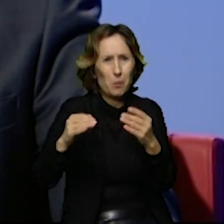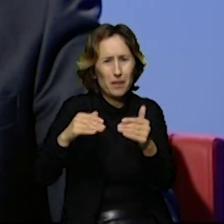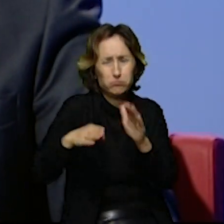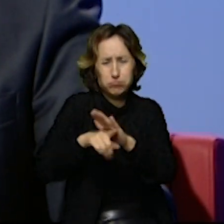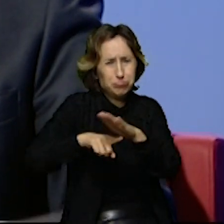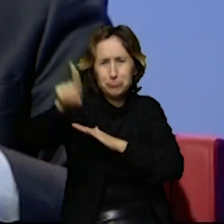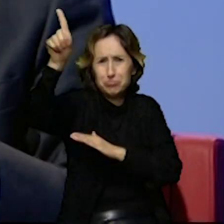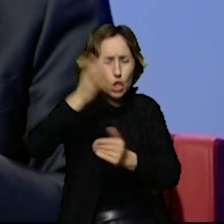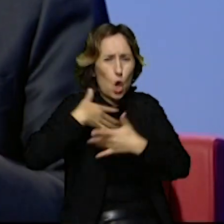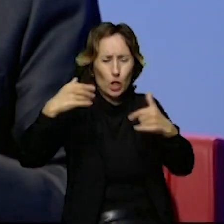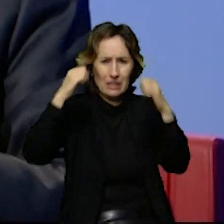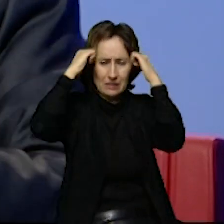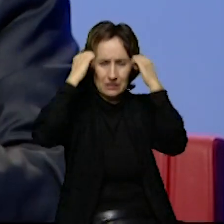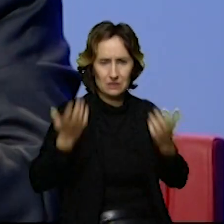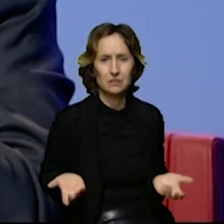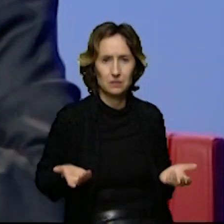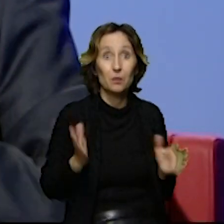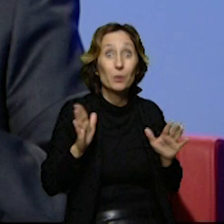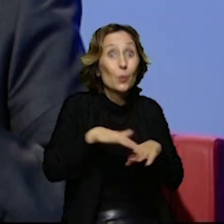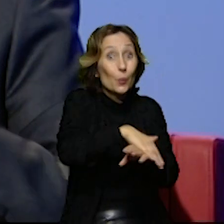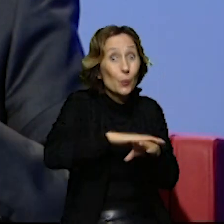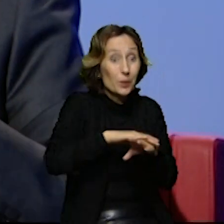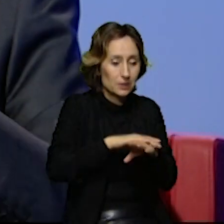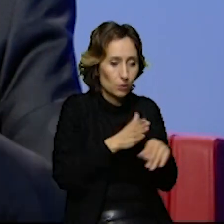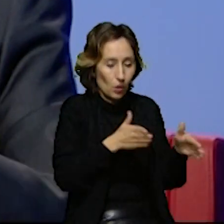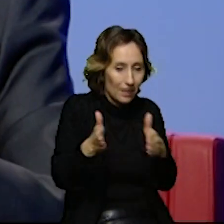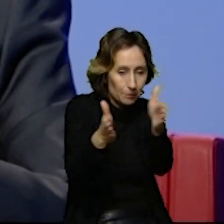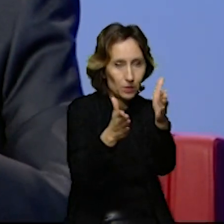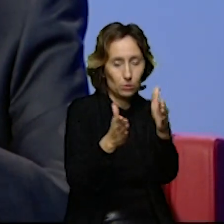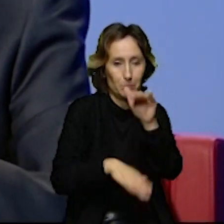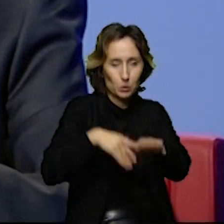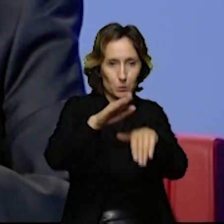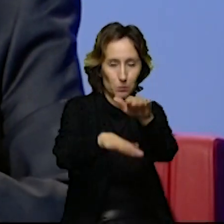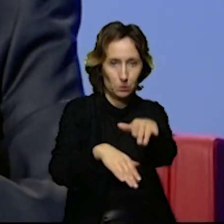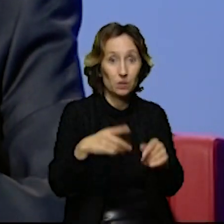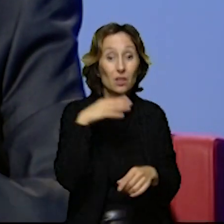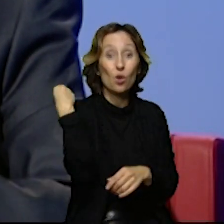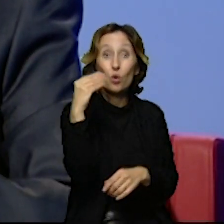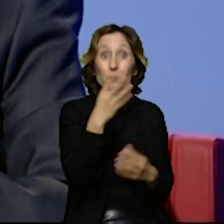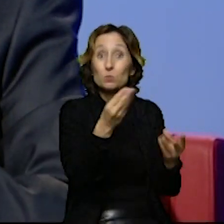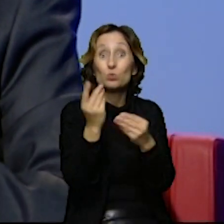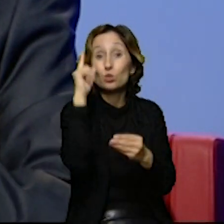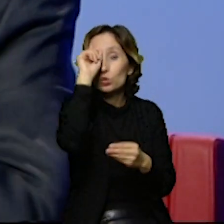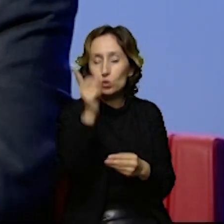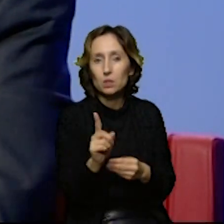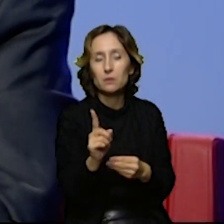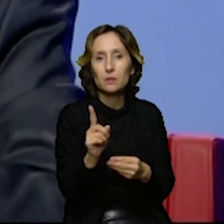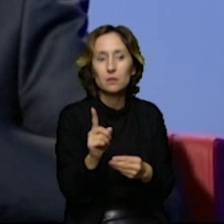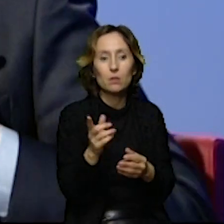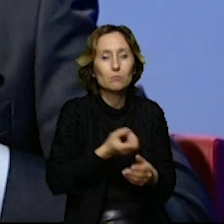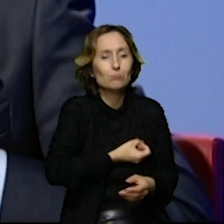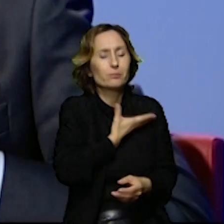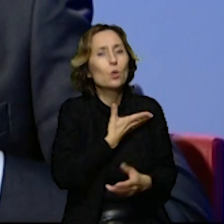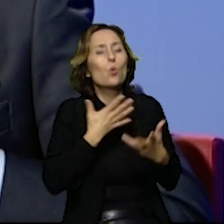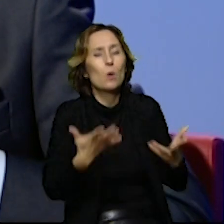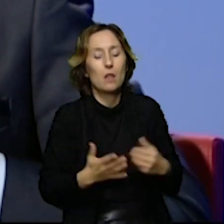la gana. Pero es fundamental recorrer ese camino porque muchos chicos no saben luego cuál es su auténtica vocación.